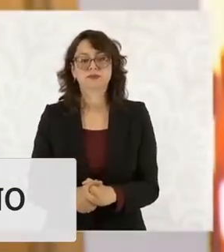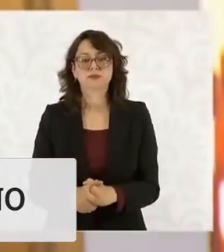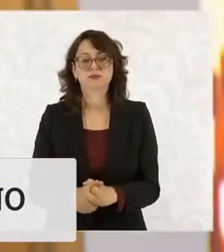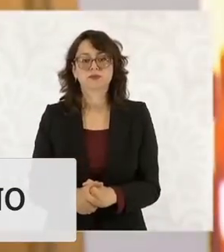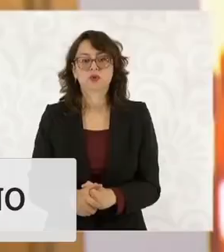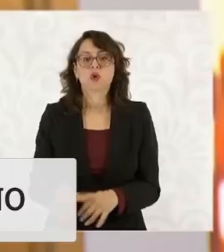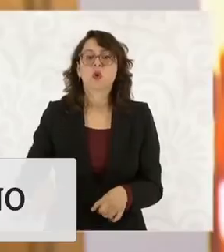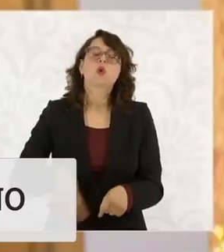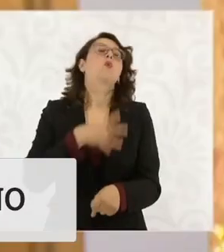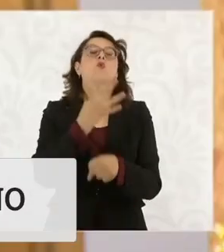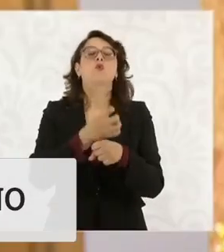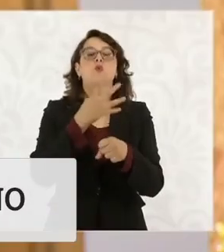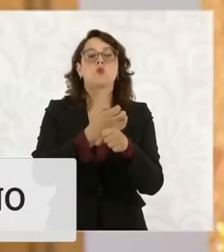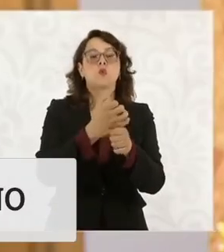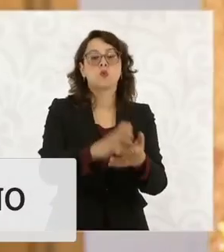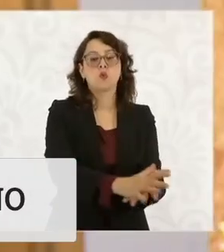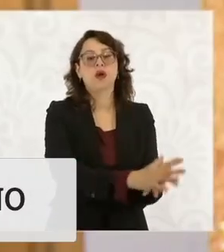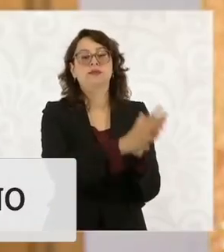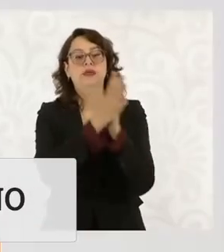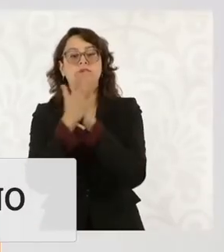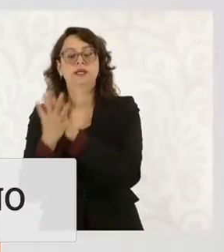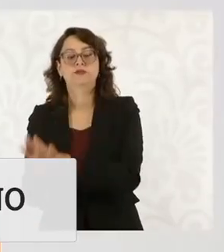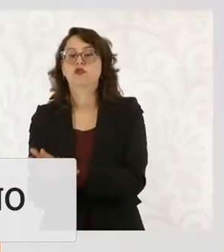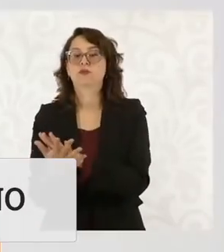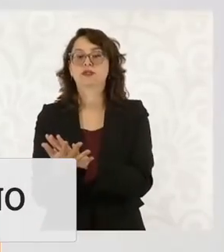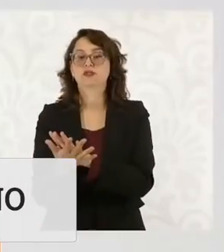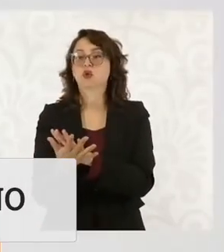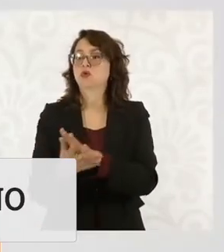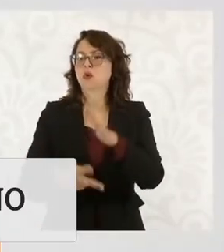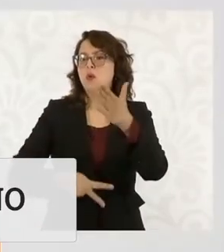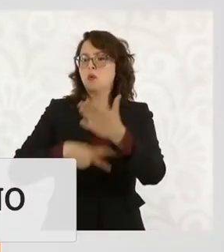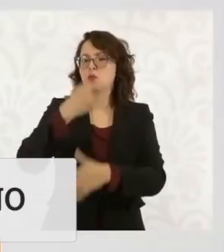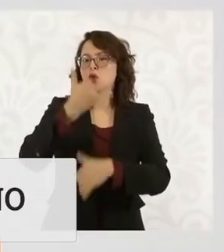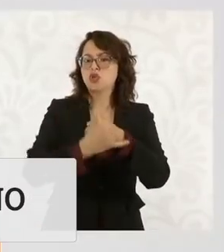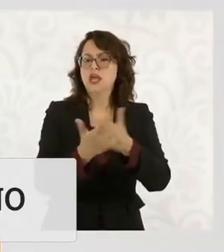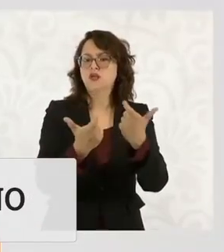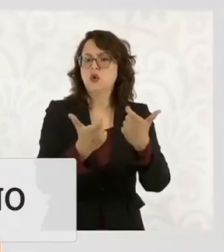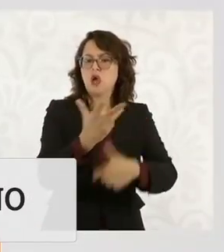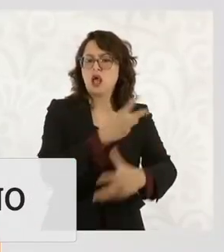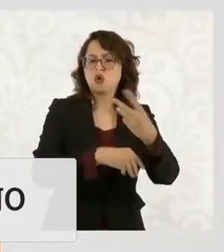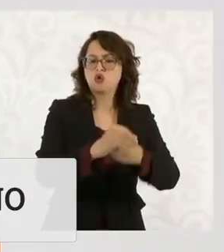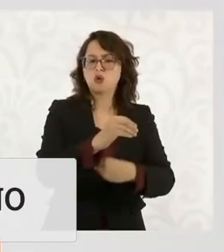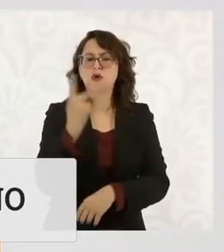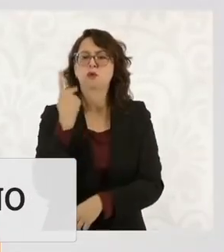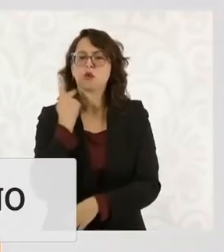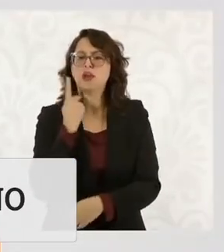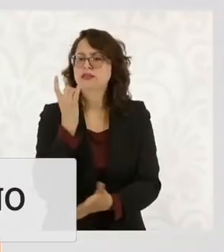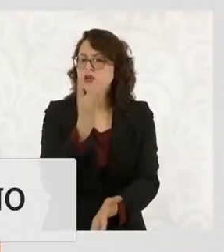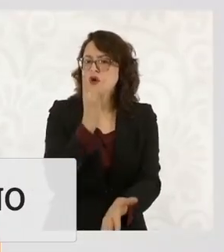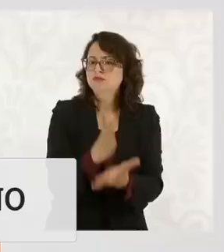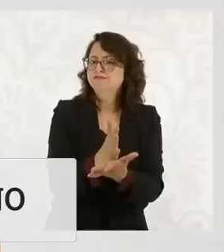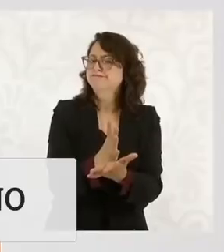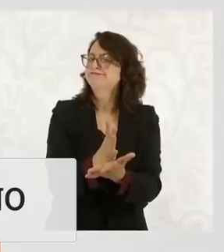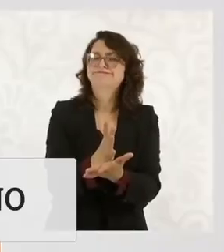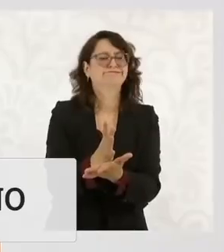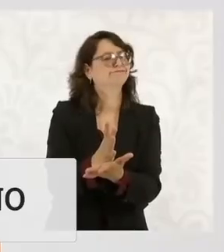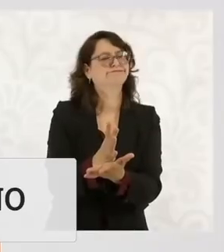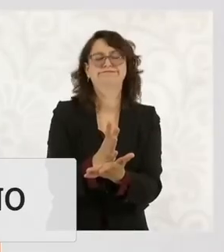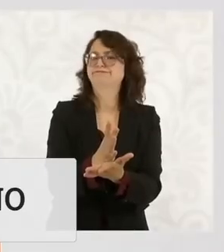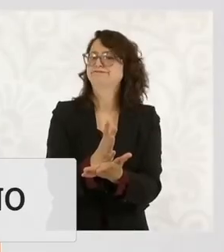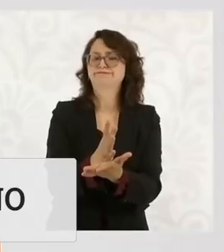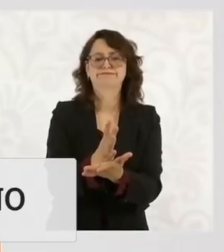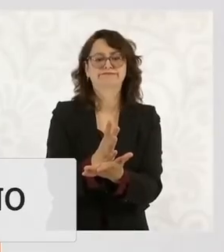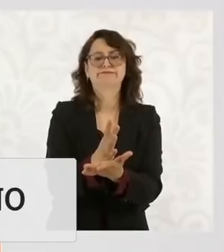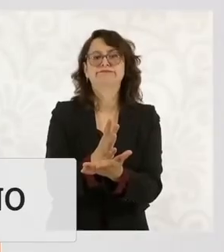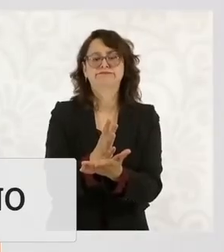La cuarta transformación no es solamente un proyecto económico o político, es sobre